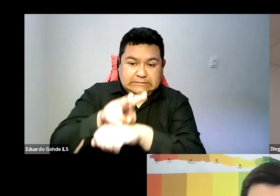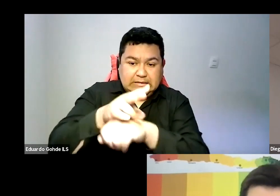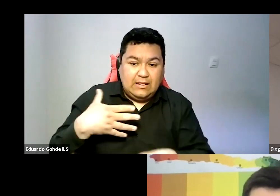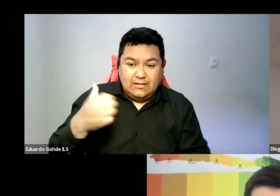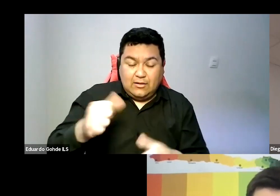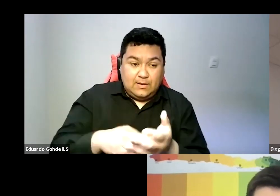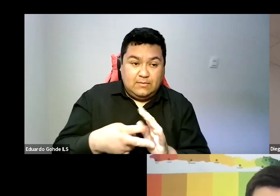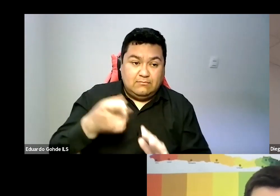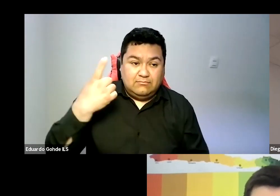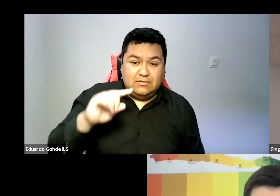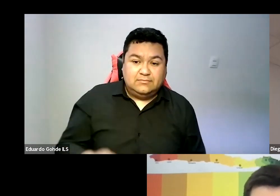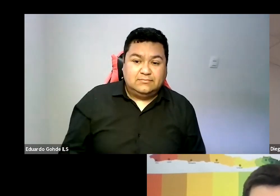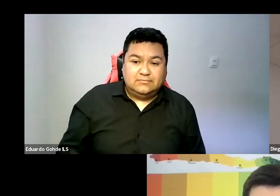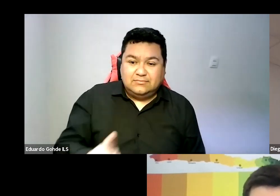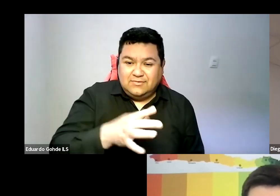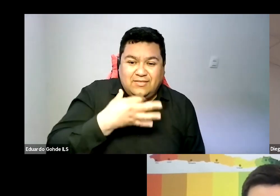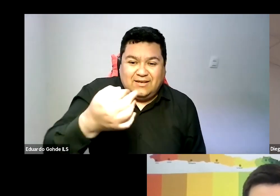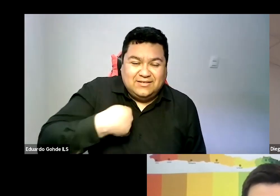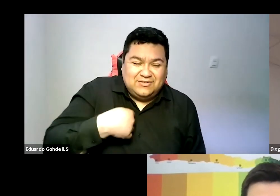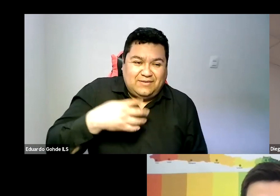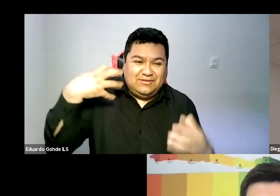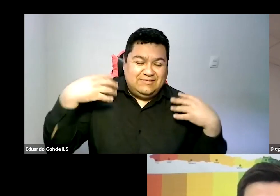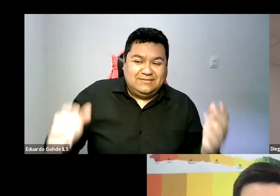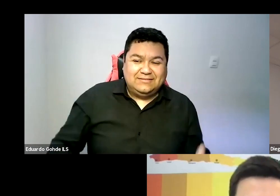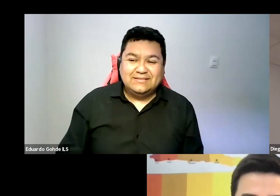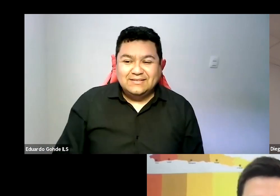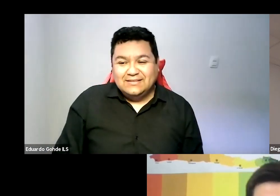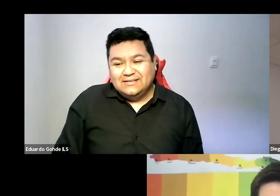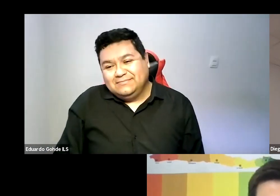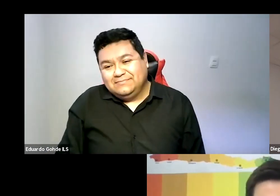por supuesto, pero bueno, no digan que yo lo dije.